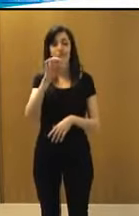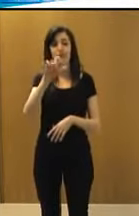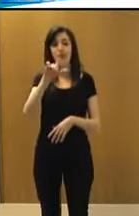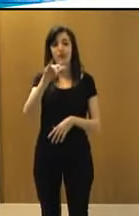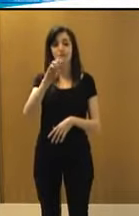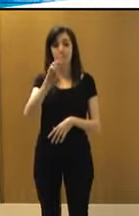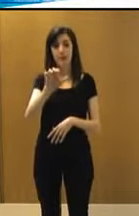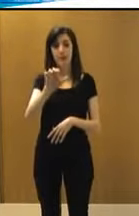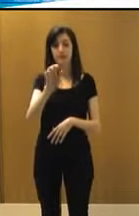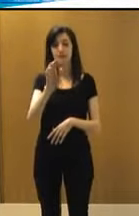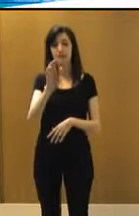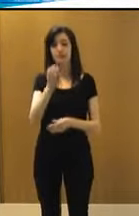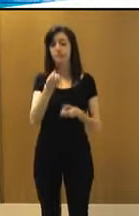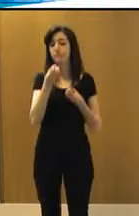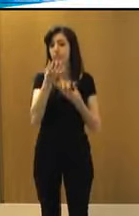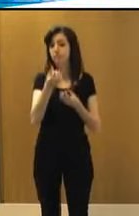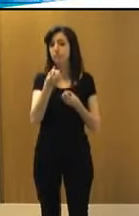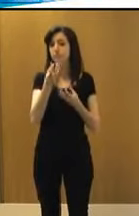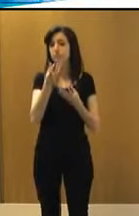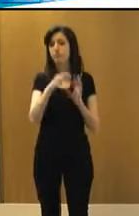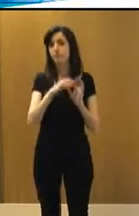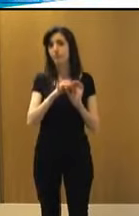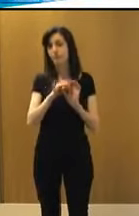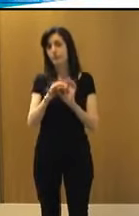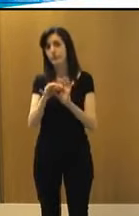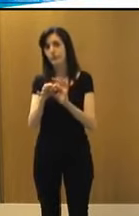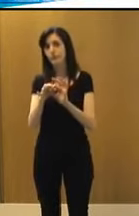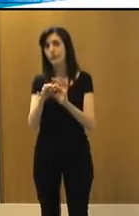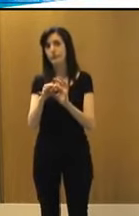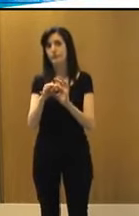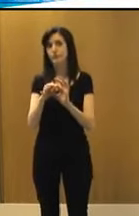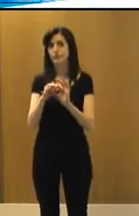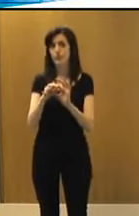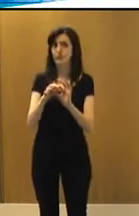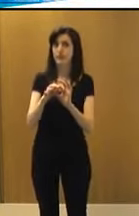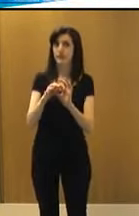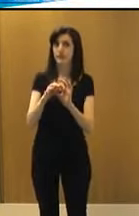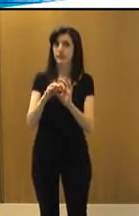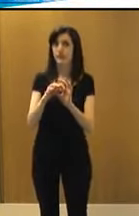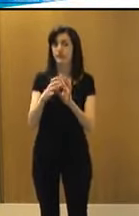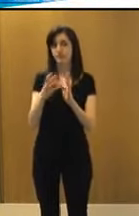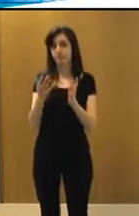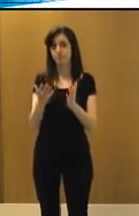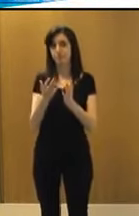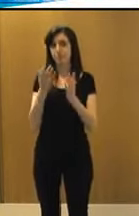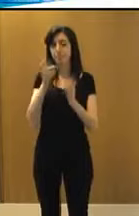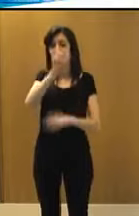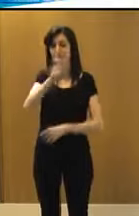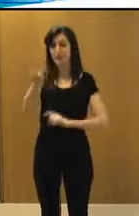comentaba Felipe, en cuanto a conocer el origen de